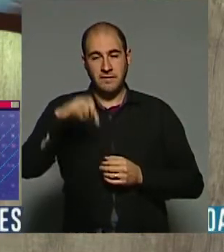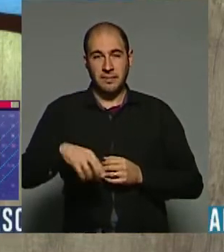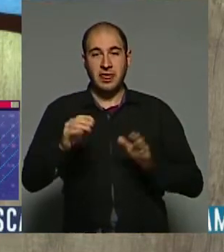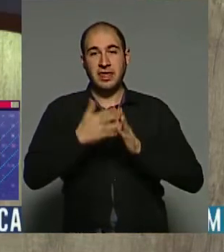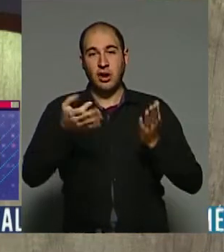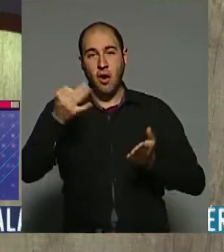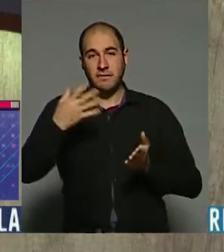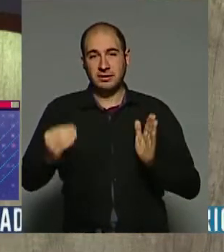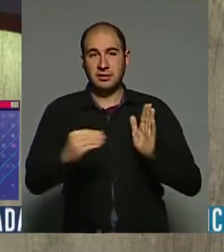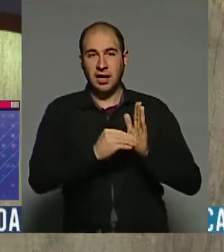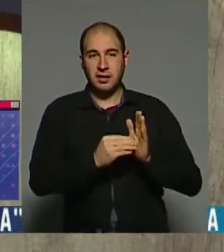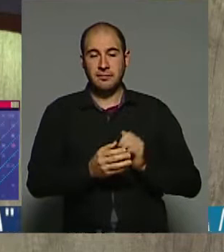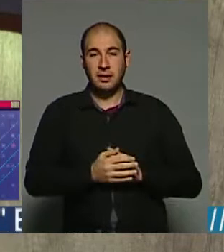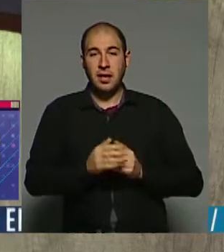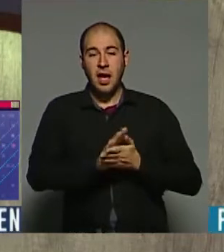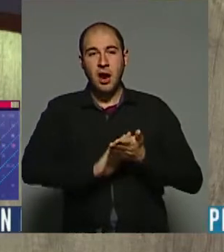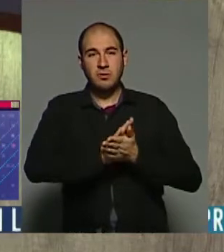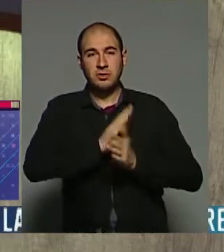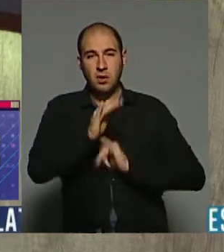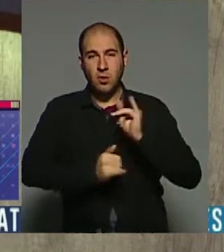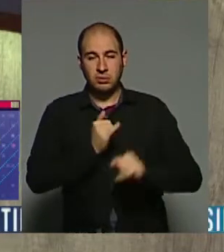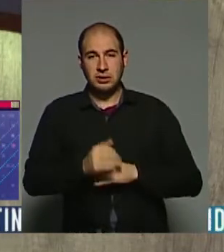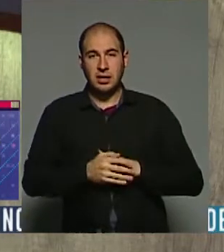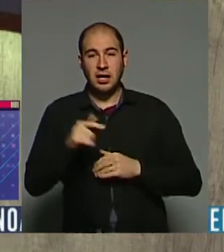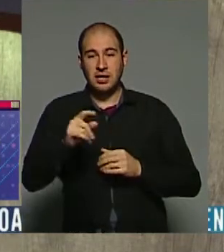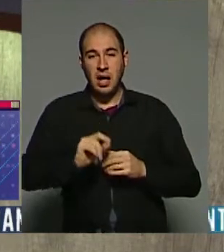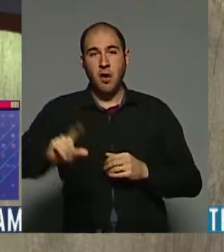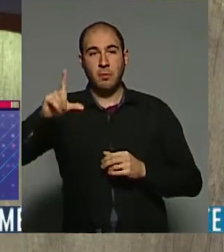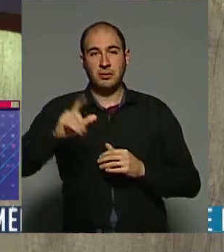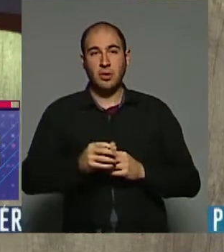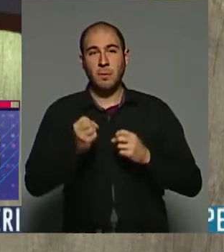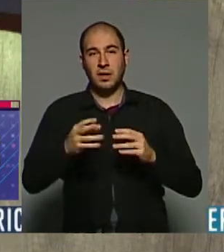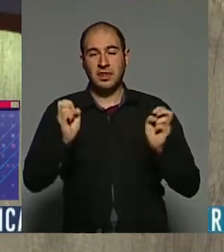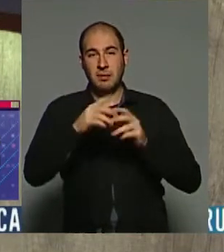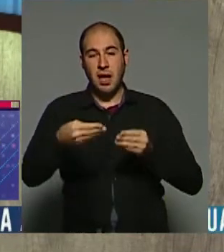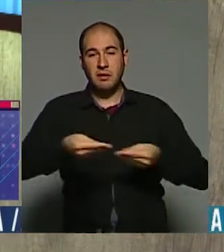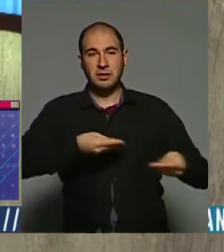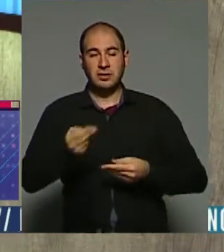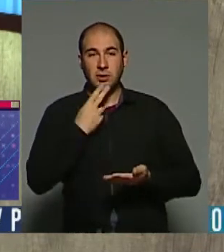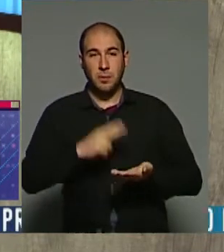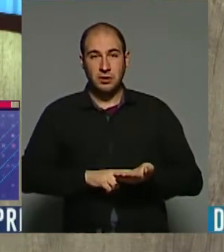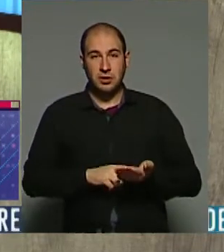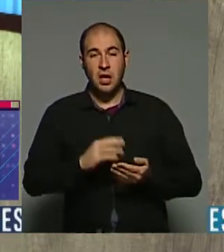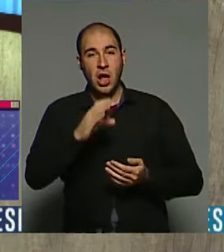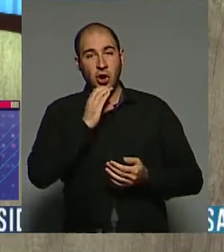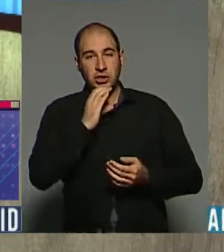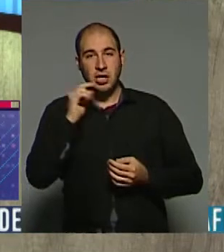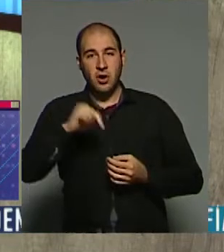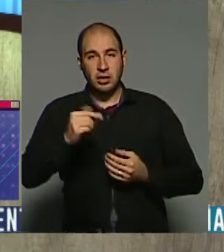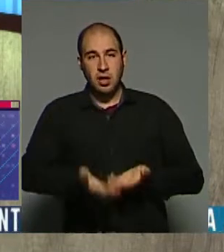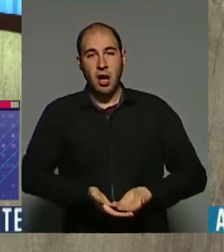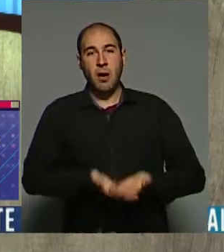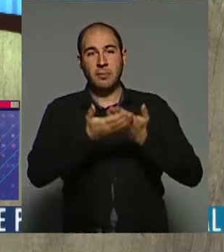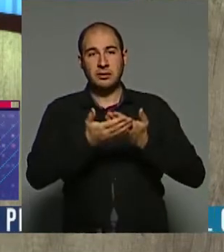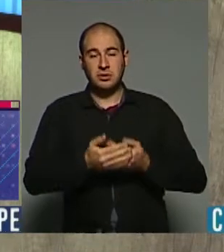boletín oficial, que según el argumento que dan, obviamente, a lo que es esta suba, es razones de administración tributaria que aconsejaron que esto